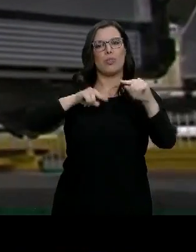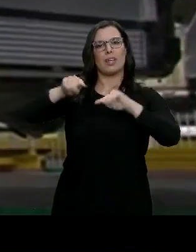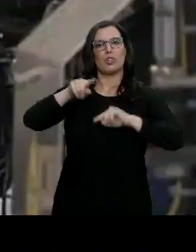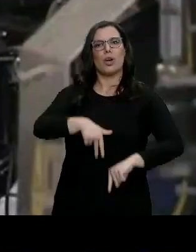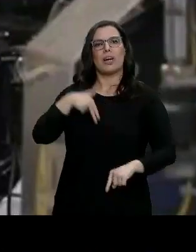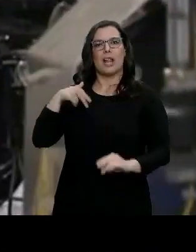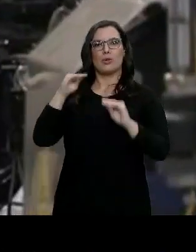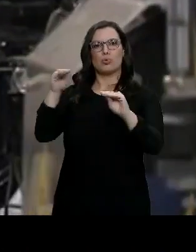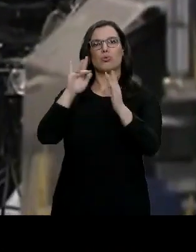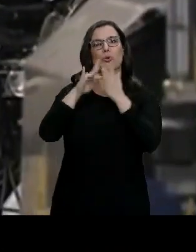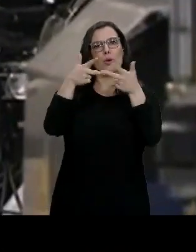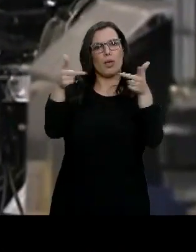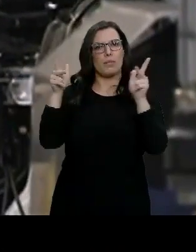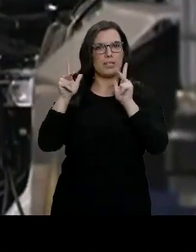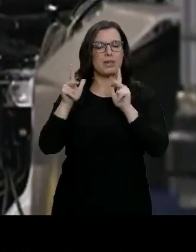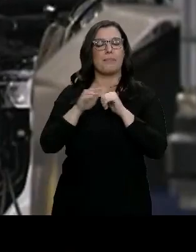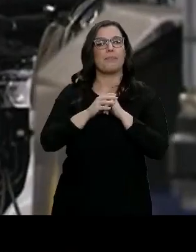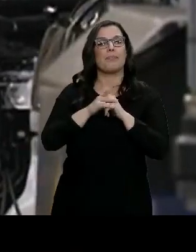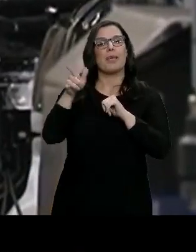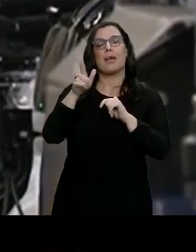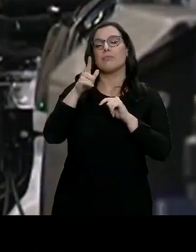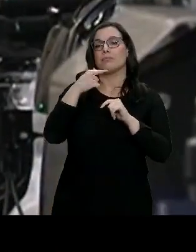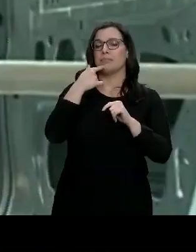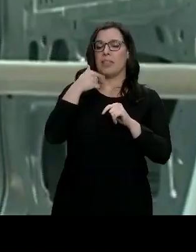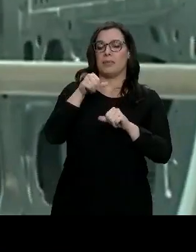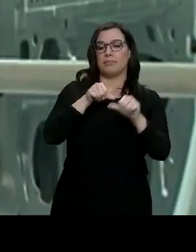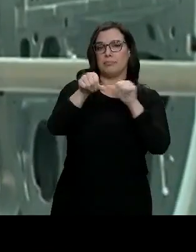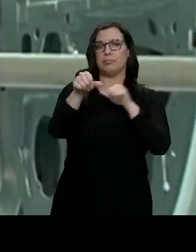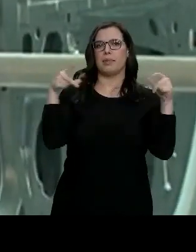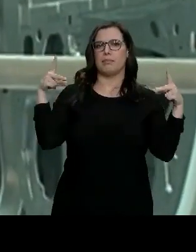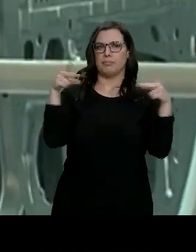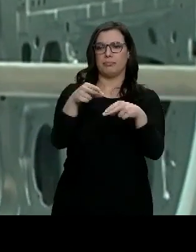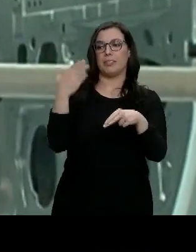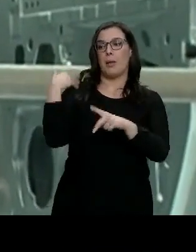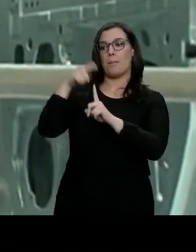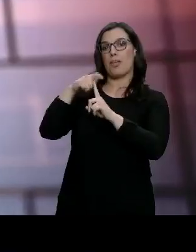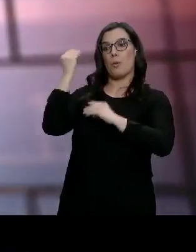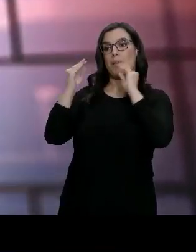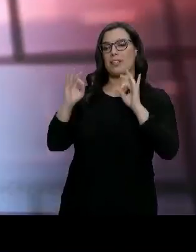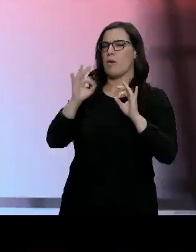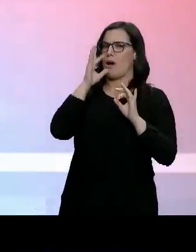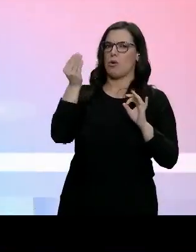está ofreciendo una rueda de prensa. Se prevé que lleguen más recortes de los anunciados en mayo.